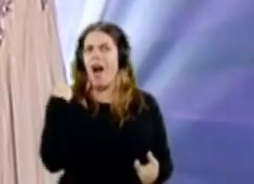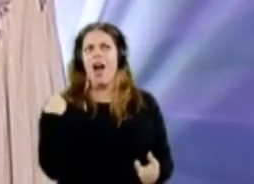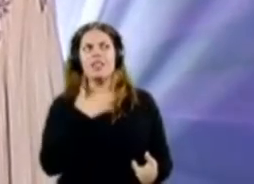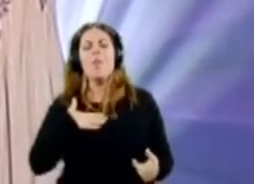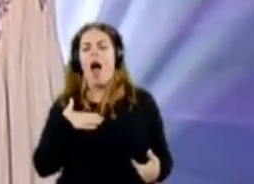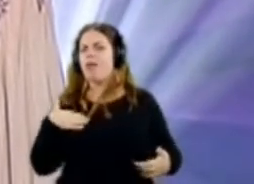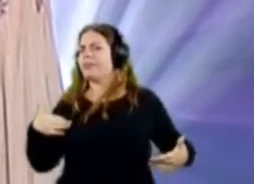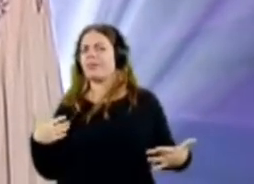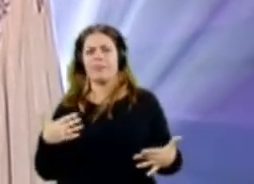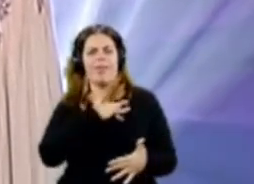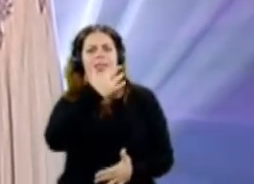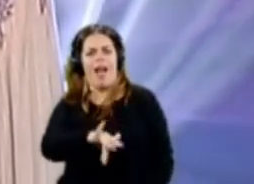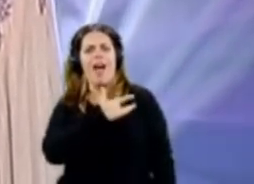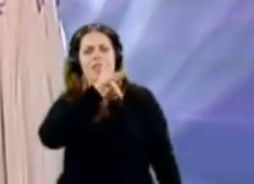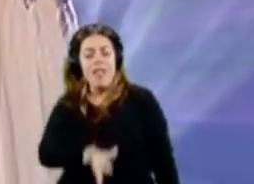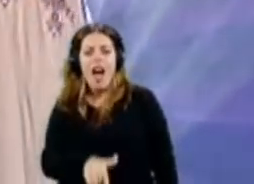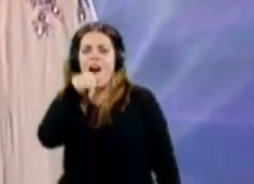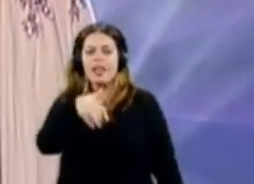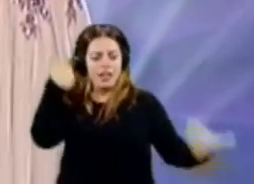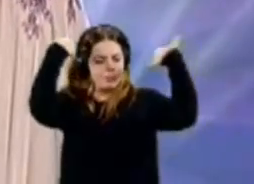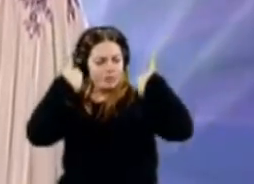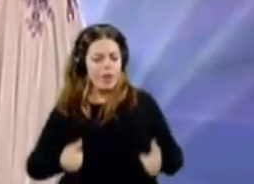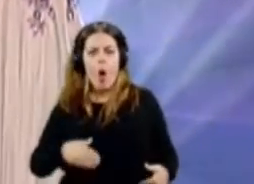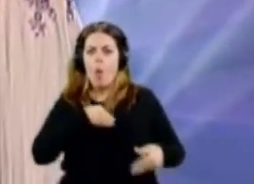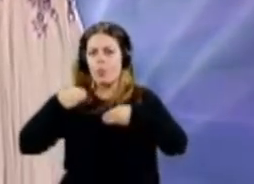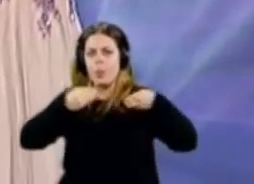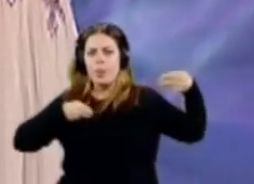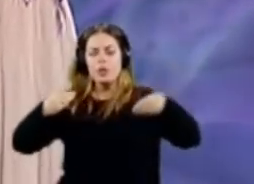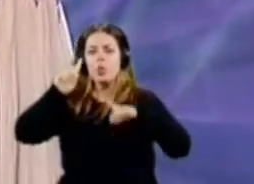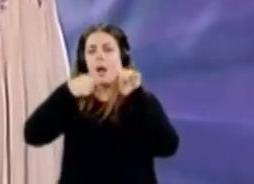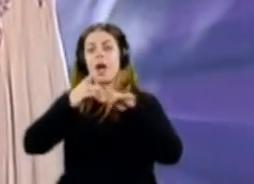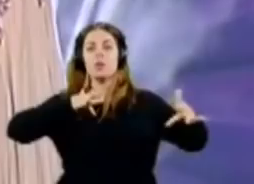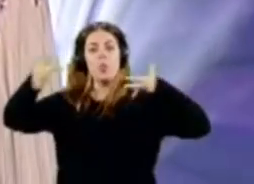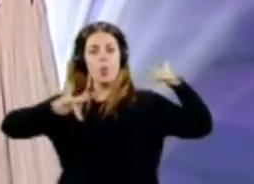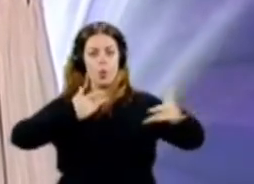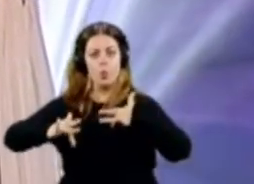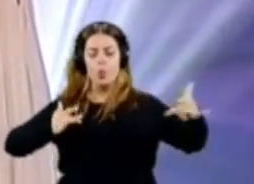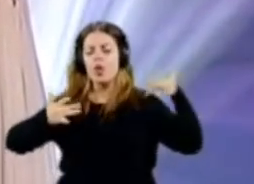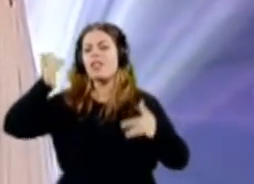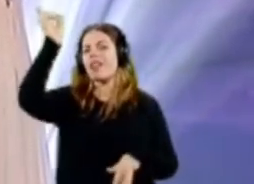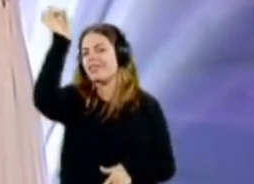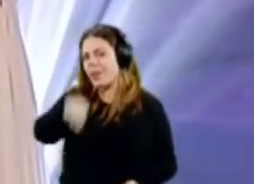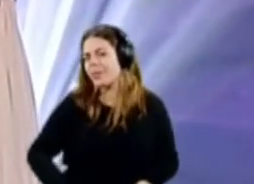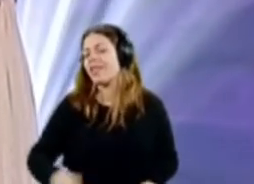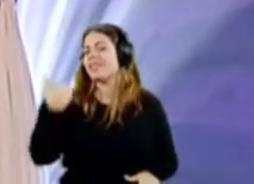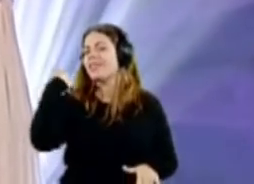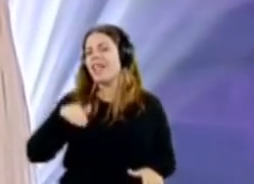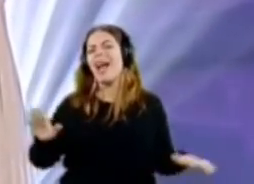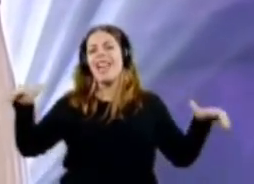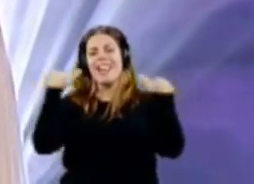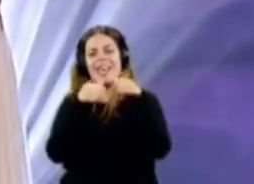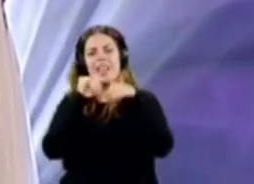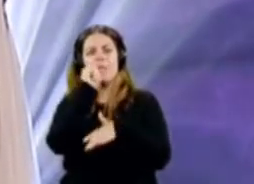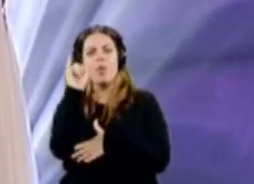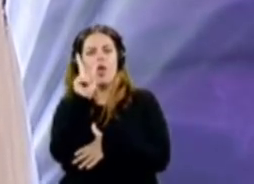han dado muchísima pintura y mucha purpurina. Despedimos del escenario al equipo de Juan Salvador,